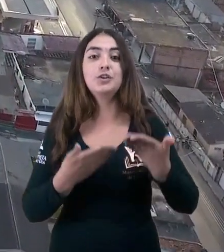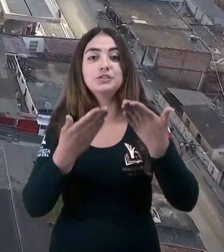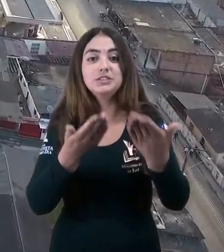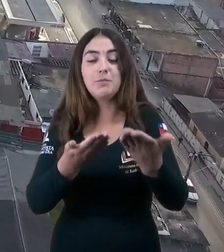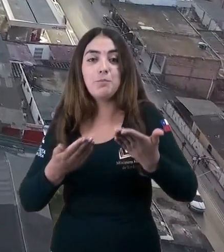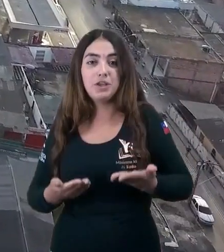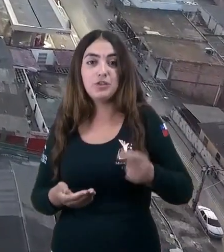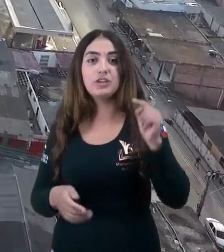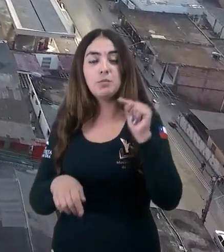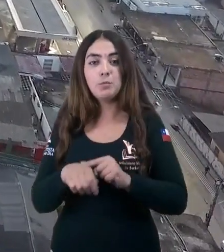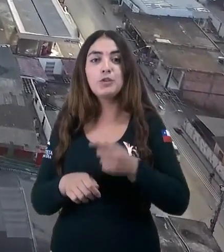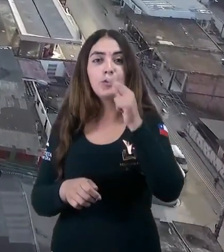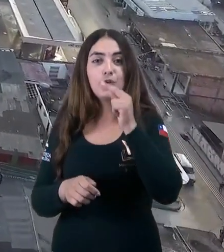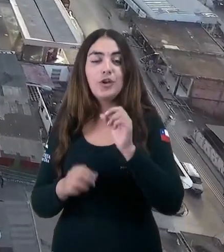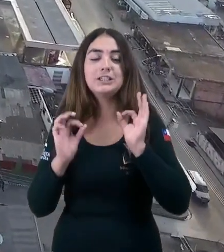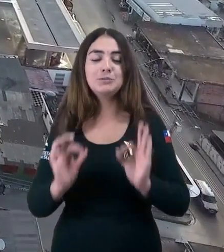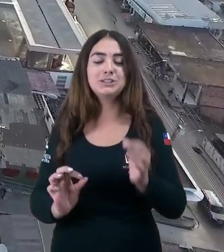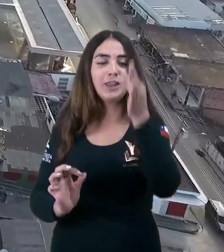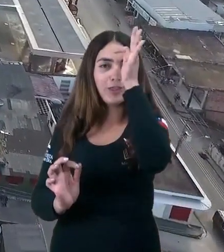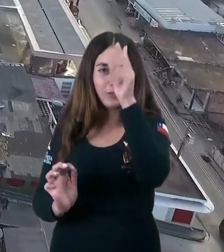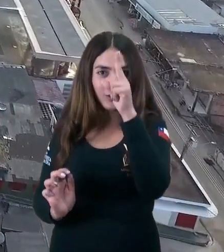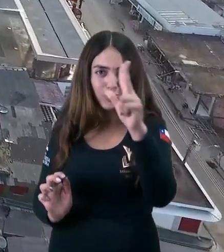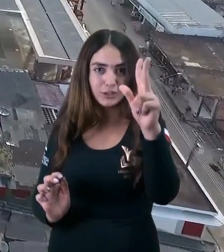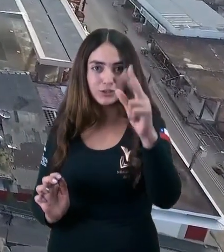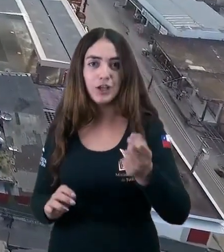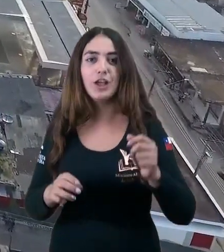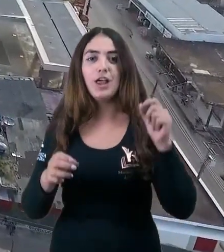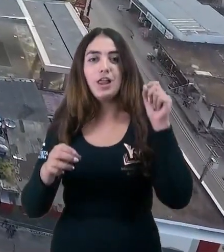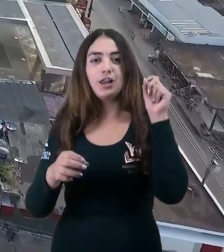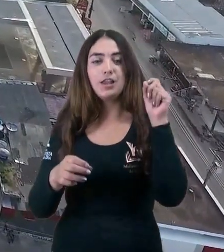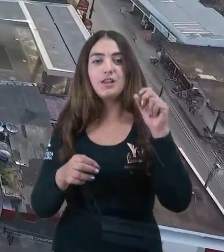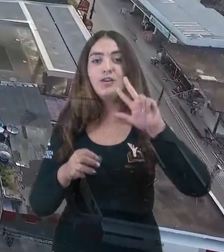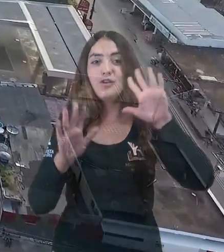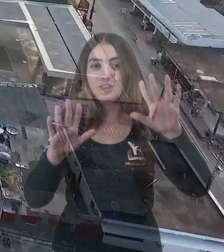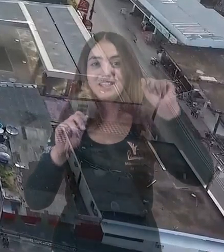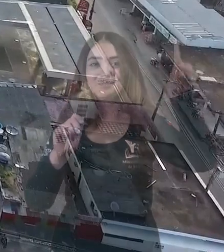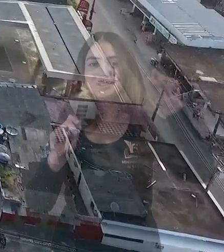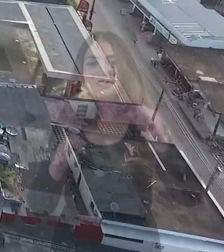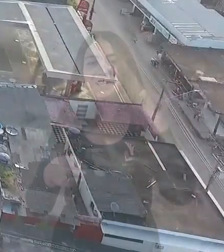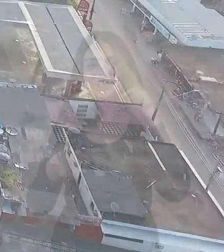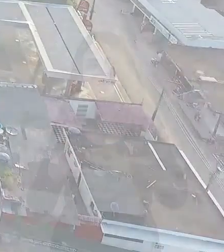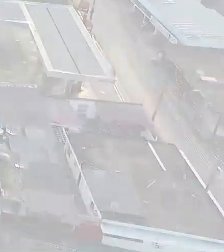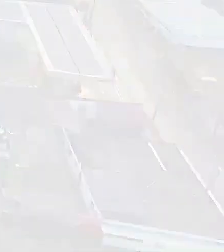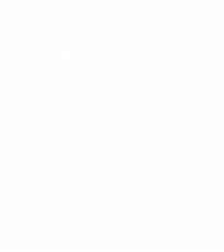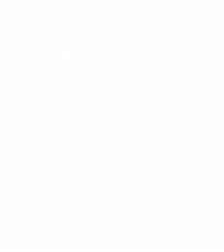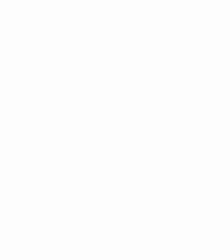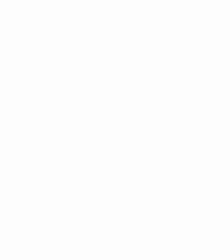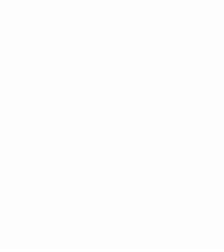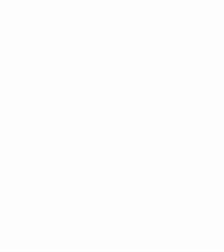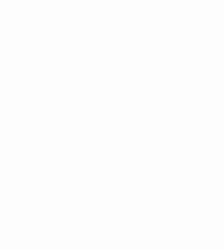invito a este momento especial de adoración a través de los diezmos y las ofrendas. Que Dios les bendiga.